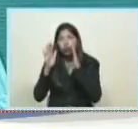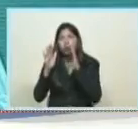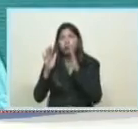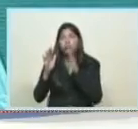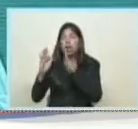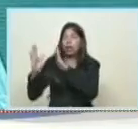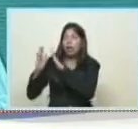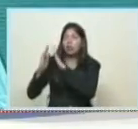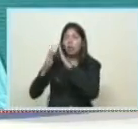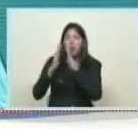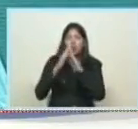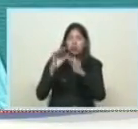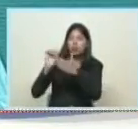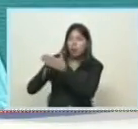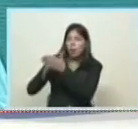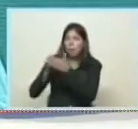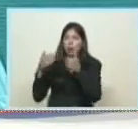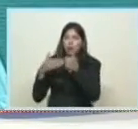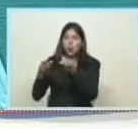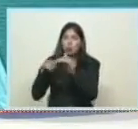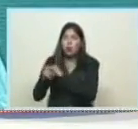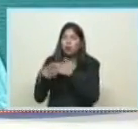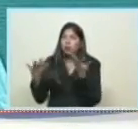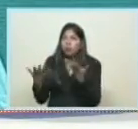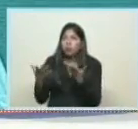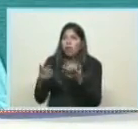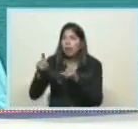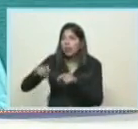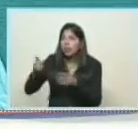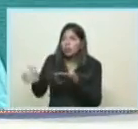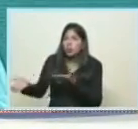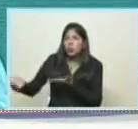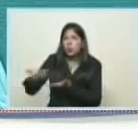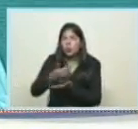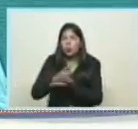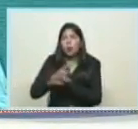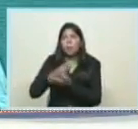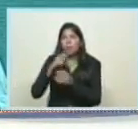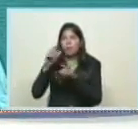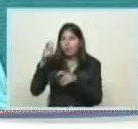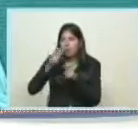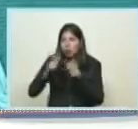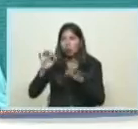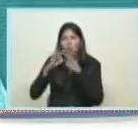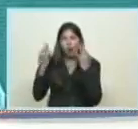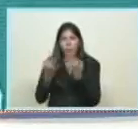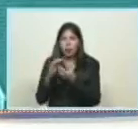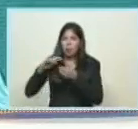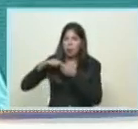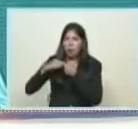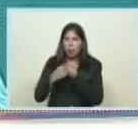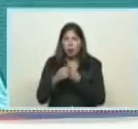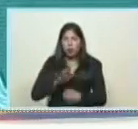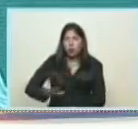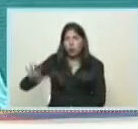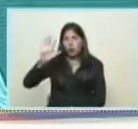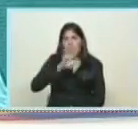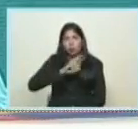hogar por hogar a todos los carnetizados y a las carnetizadas a nivel nacional.